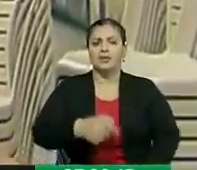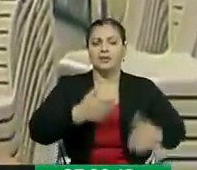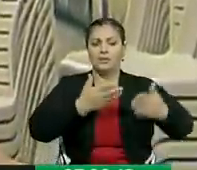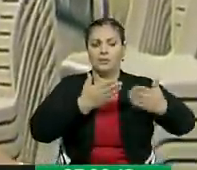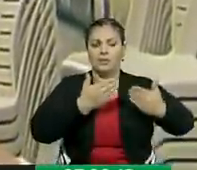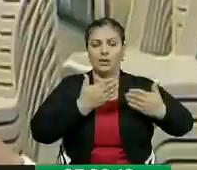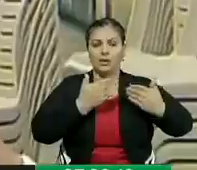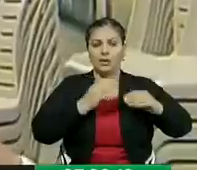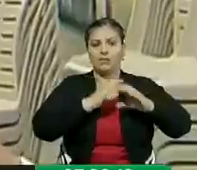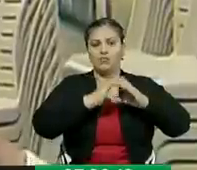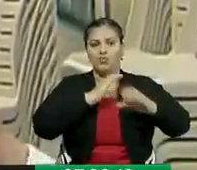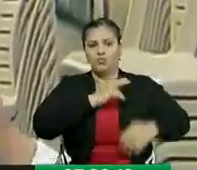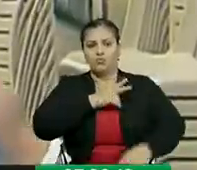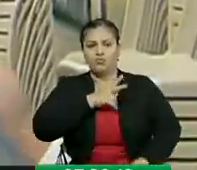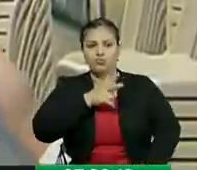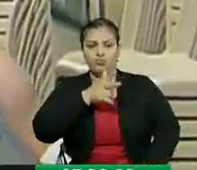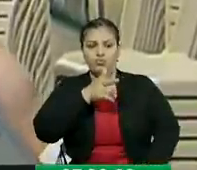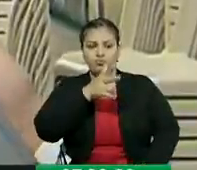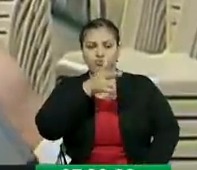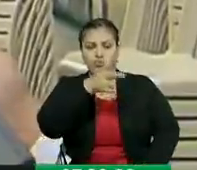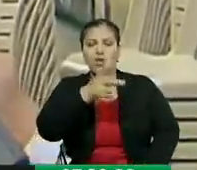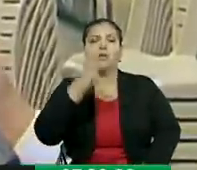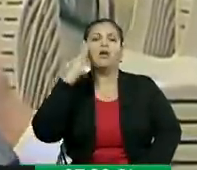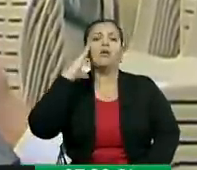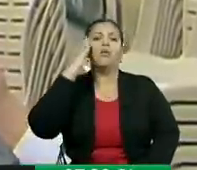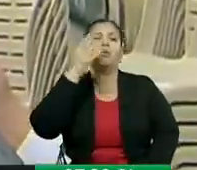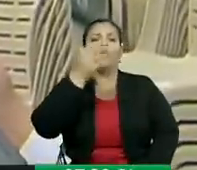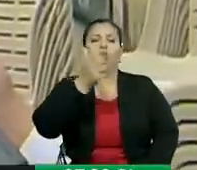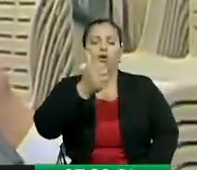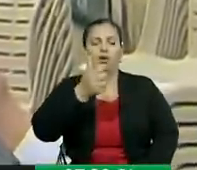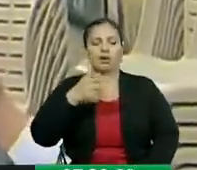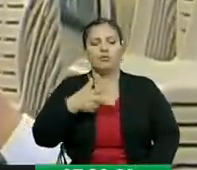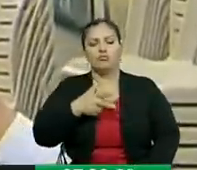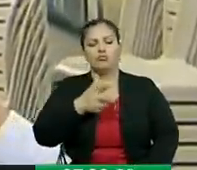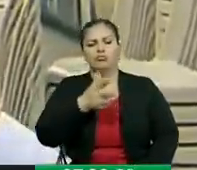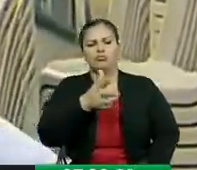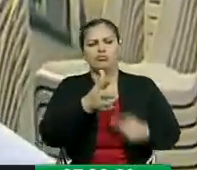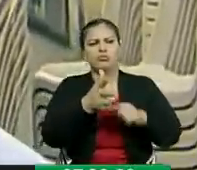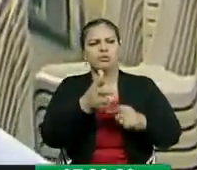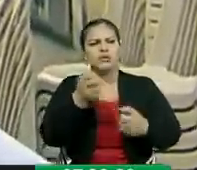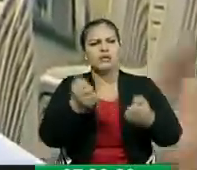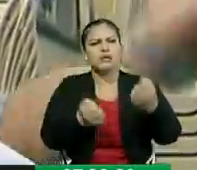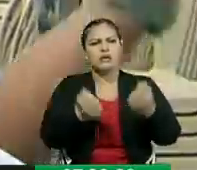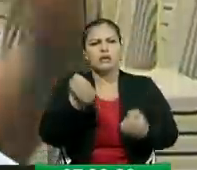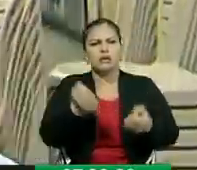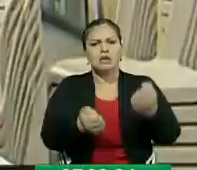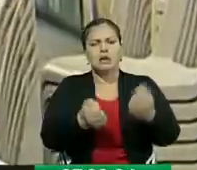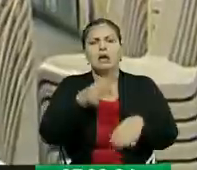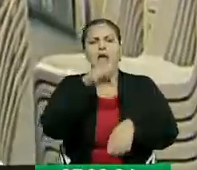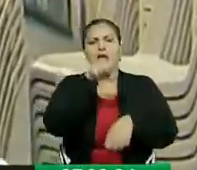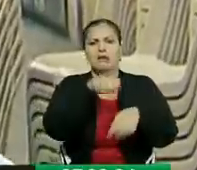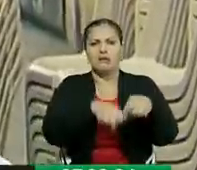y lo han apagado. Y después de una hora lo han prendido y han llegado a Cuenca. De retorno,